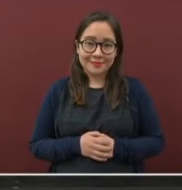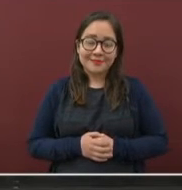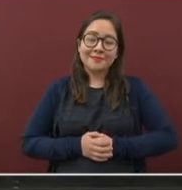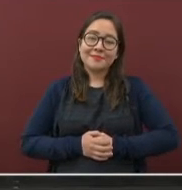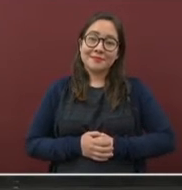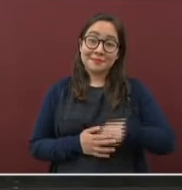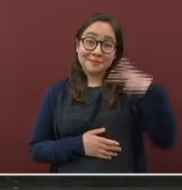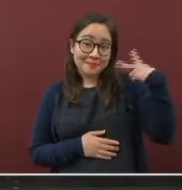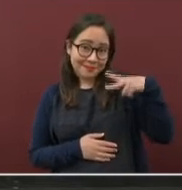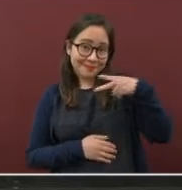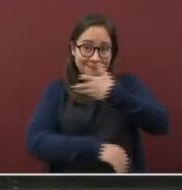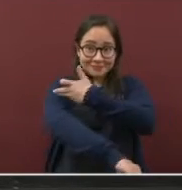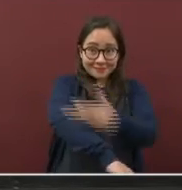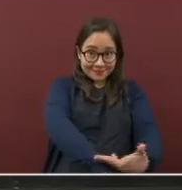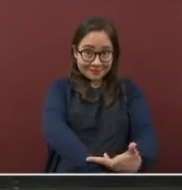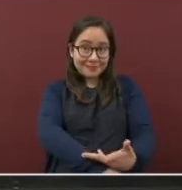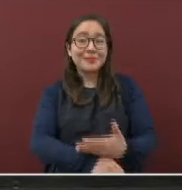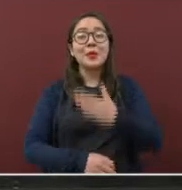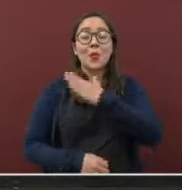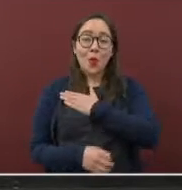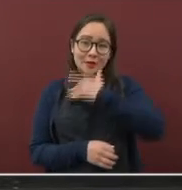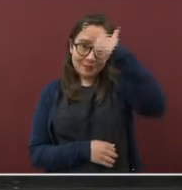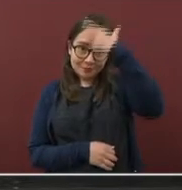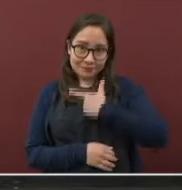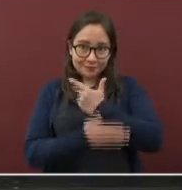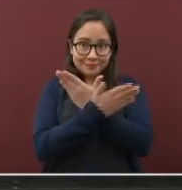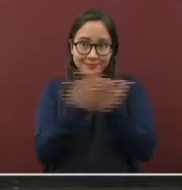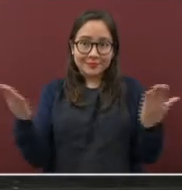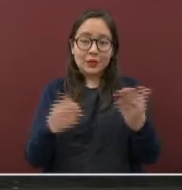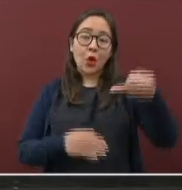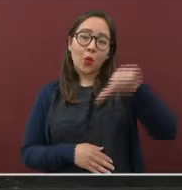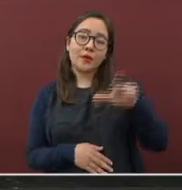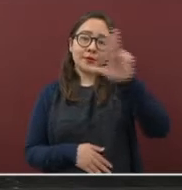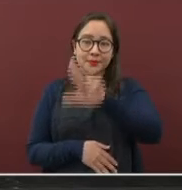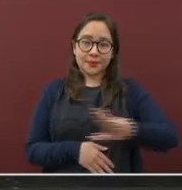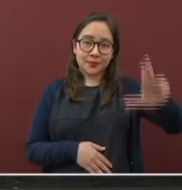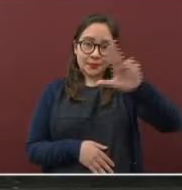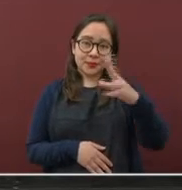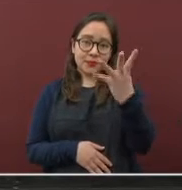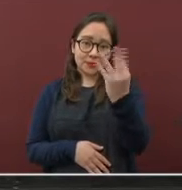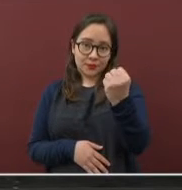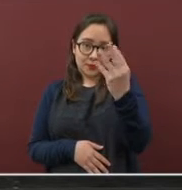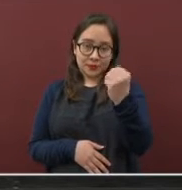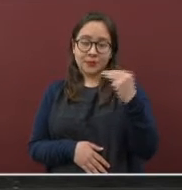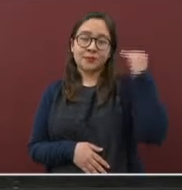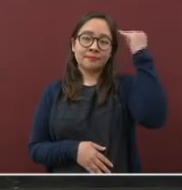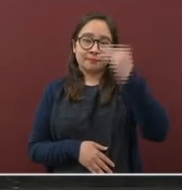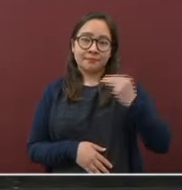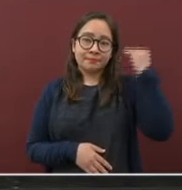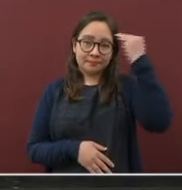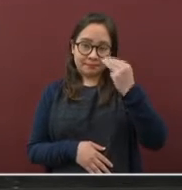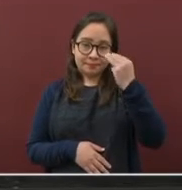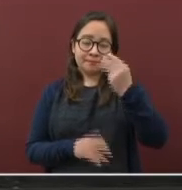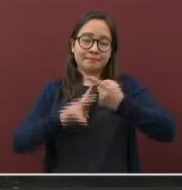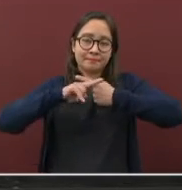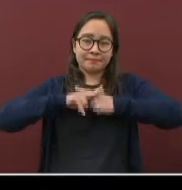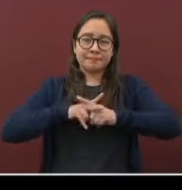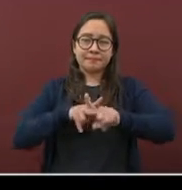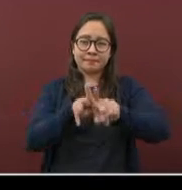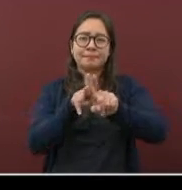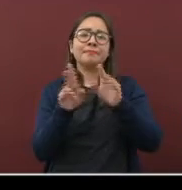respetable familia veracruzana muy buenas noches es martes 9 de marzo y vamos a dar inicio